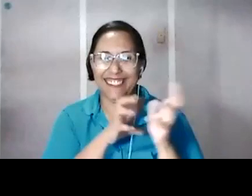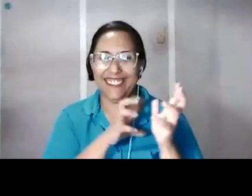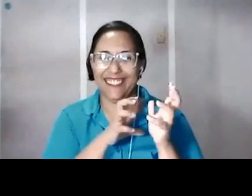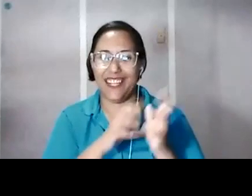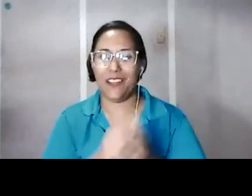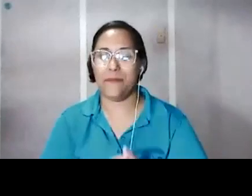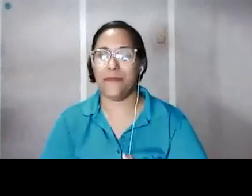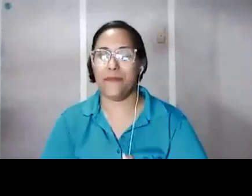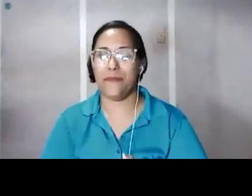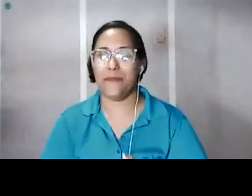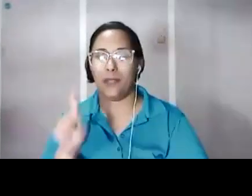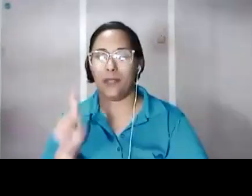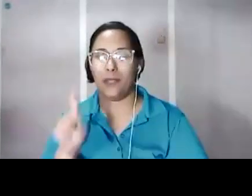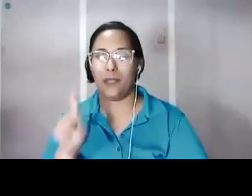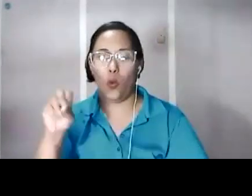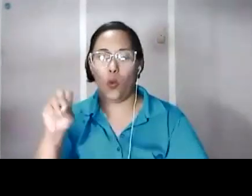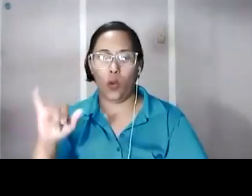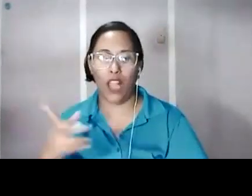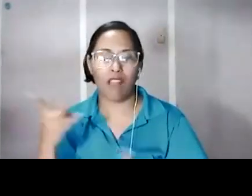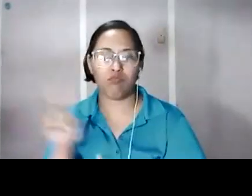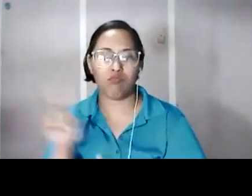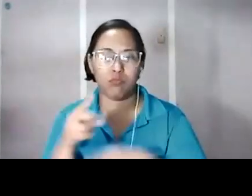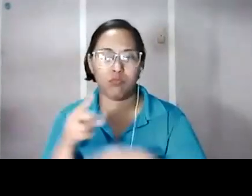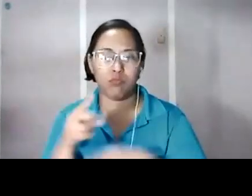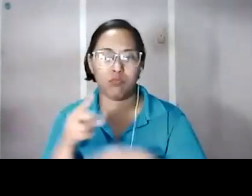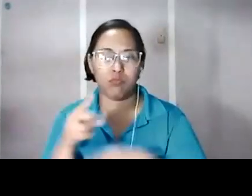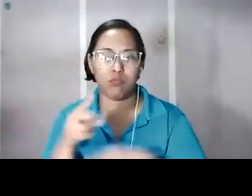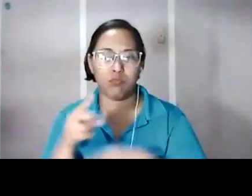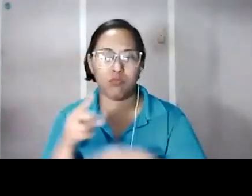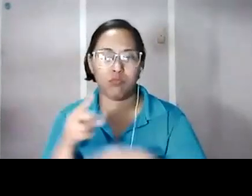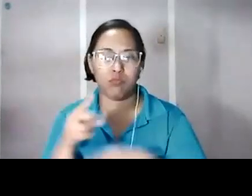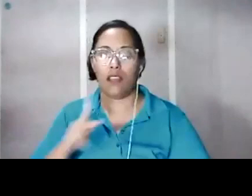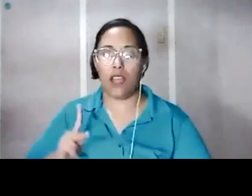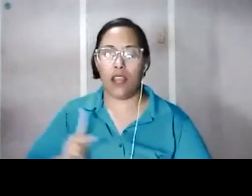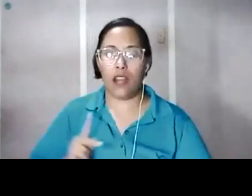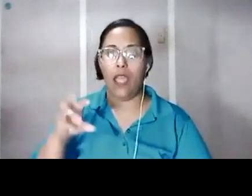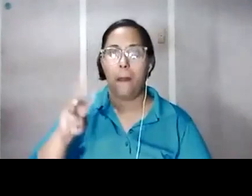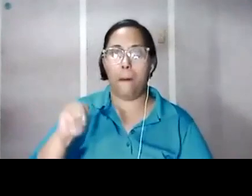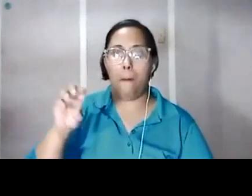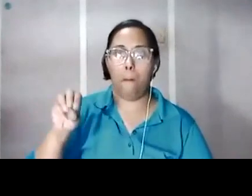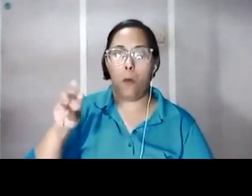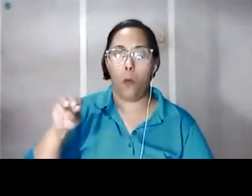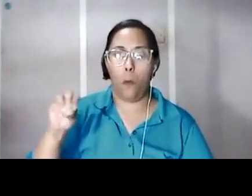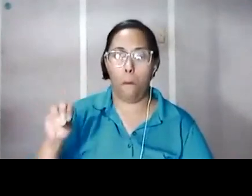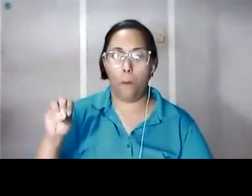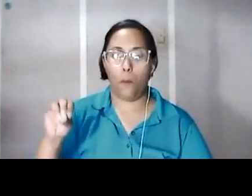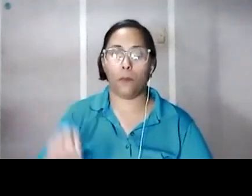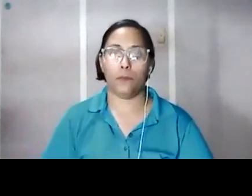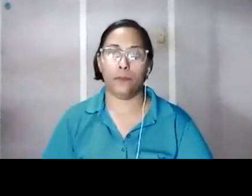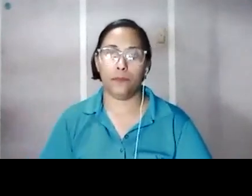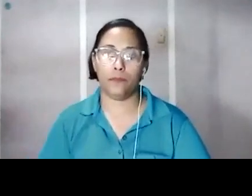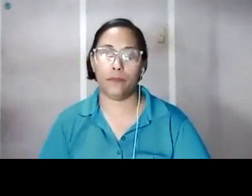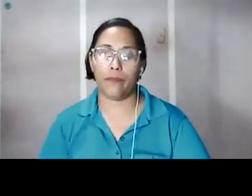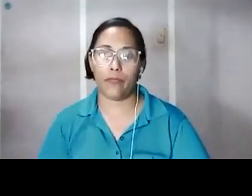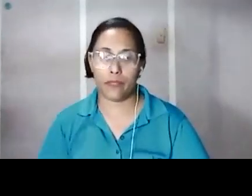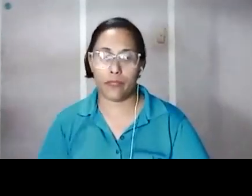Pregunta Lourdes Tañón, ¿de dónde viene el término Rey Momo? Rey Momo tiene,